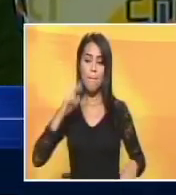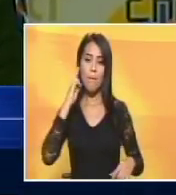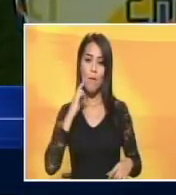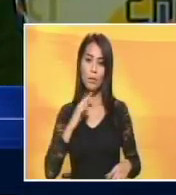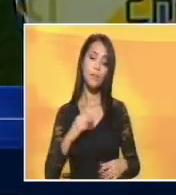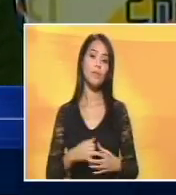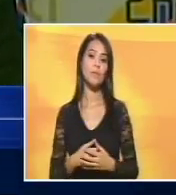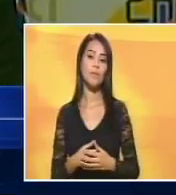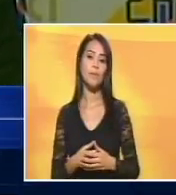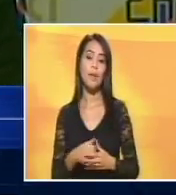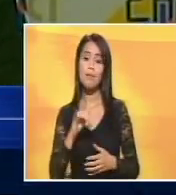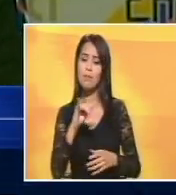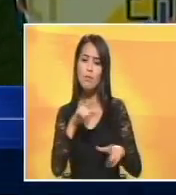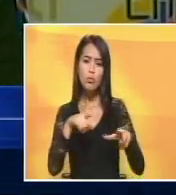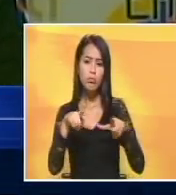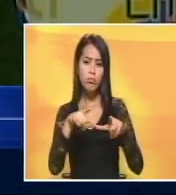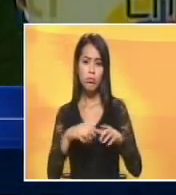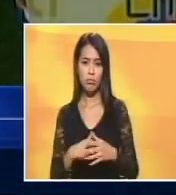estaremos